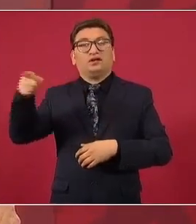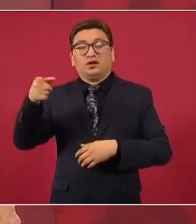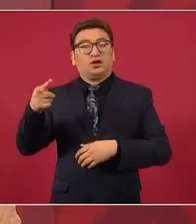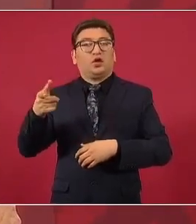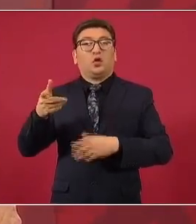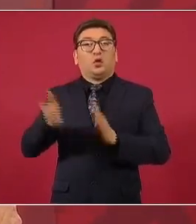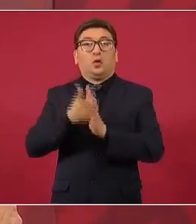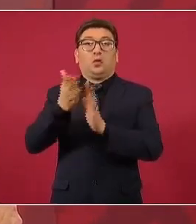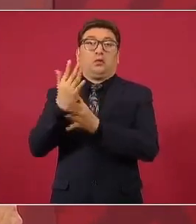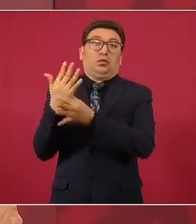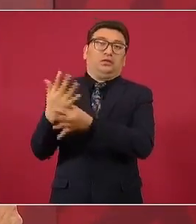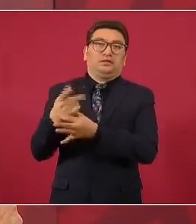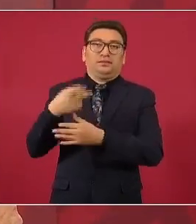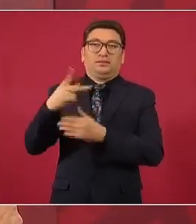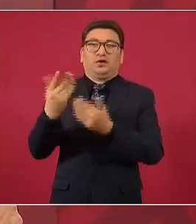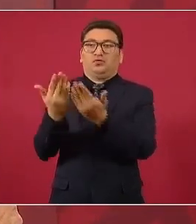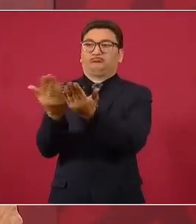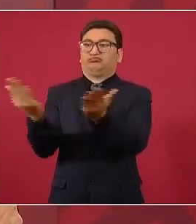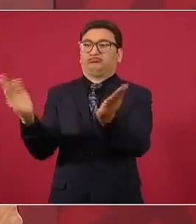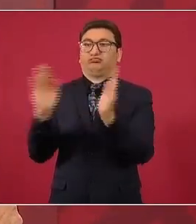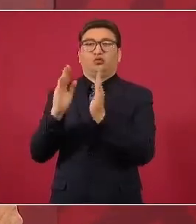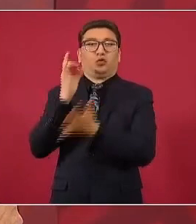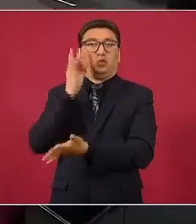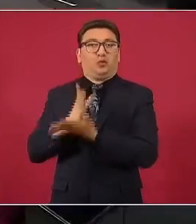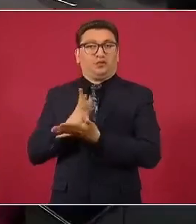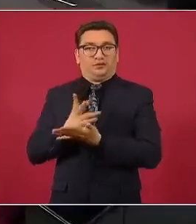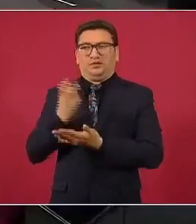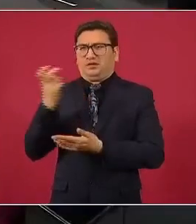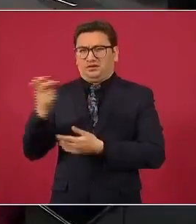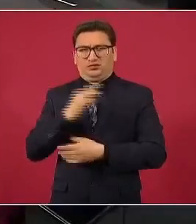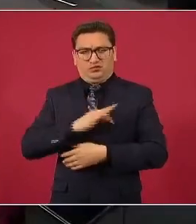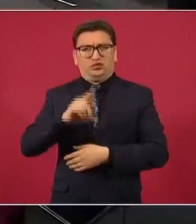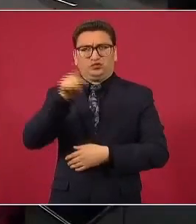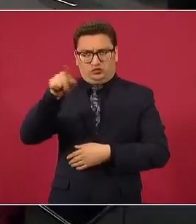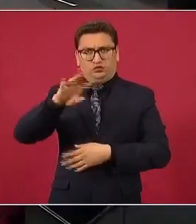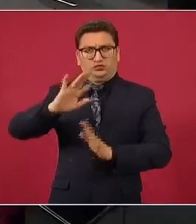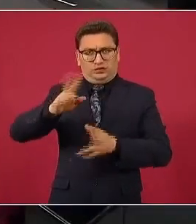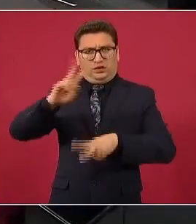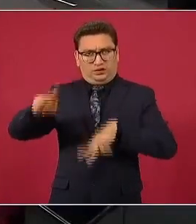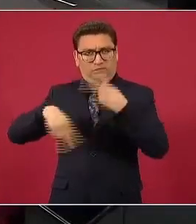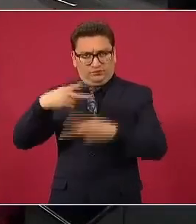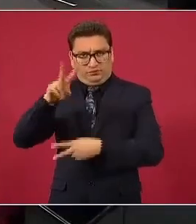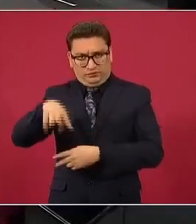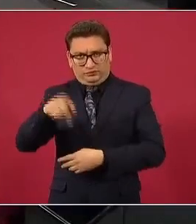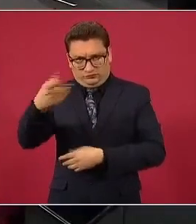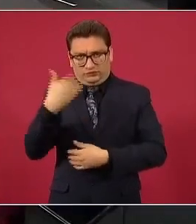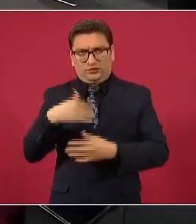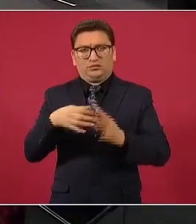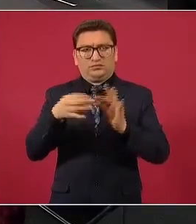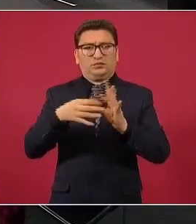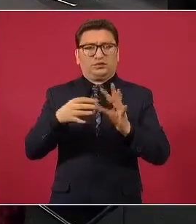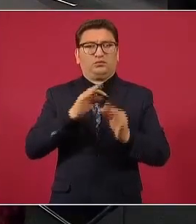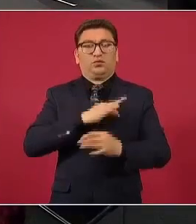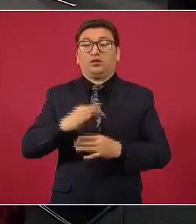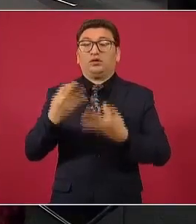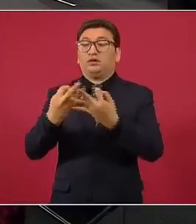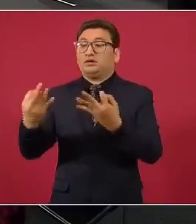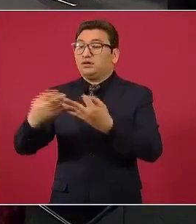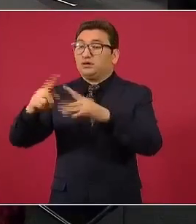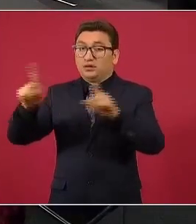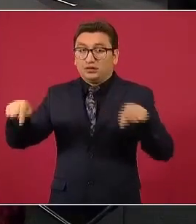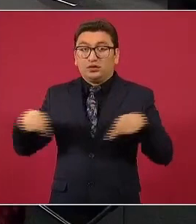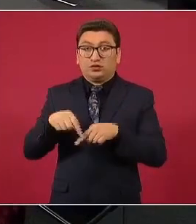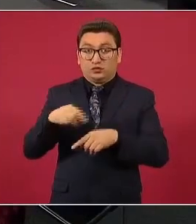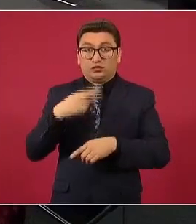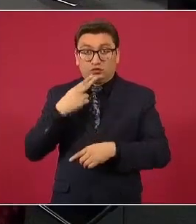barda. Pero yo creo que sobre eso nos puedes explicar, porque fuiste, ¿no? A ver si sirve el terreno, se puede